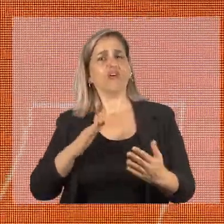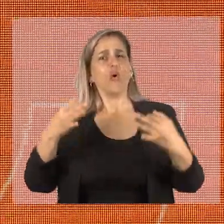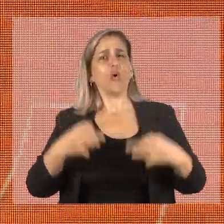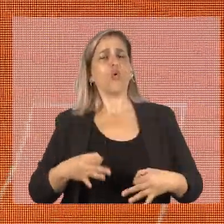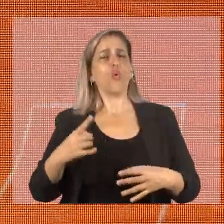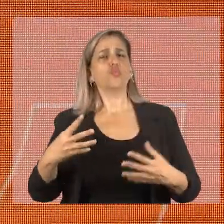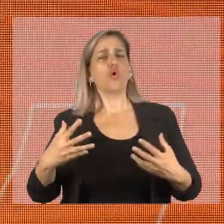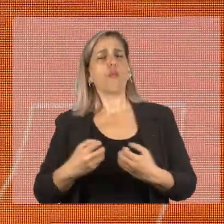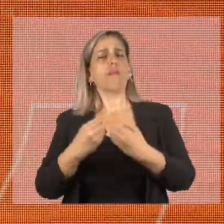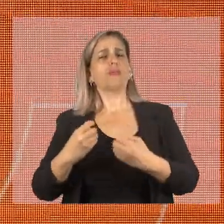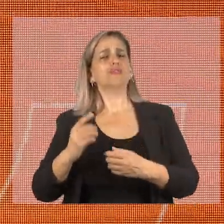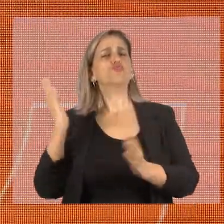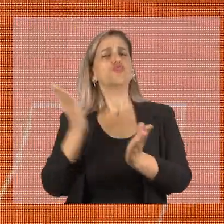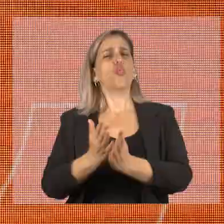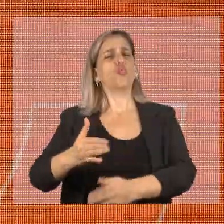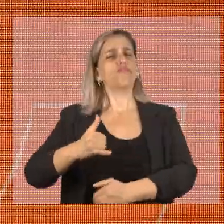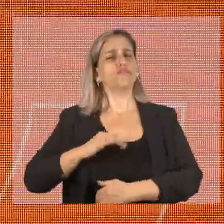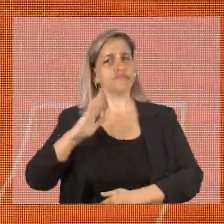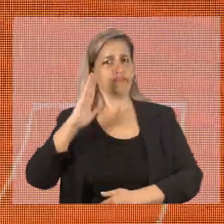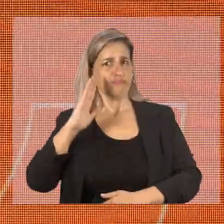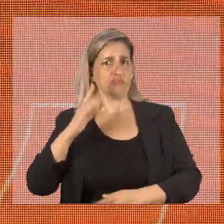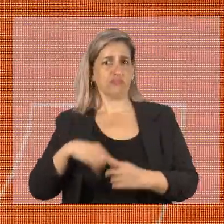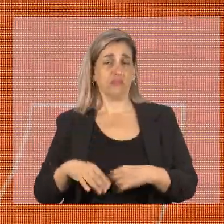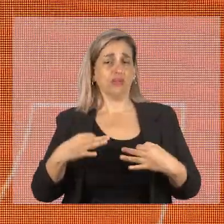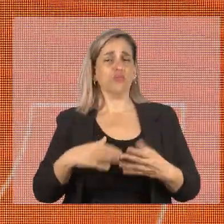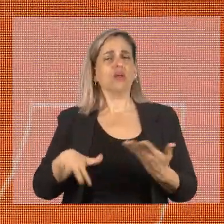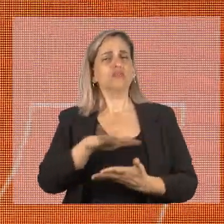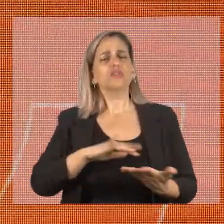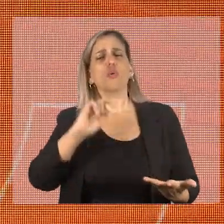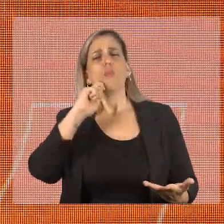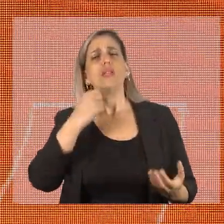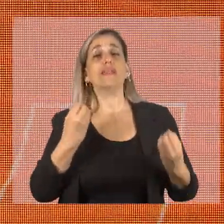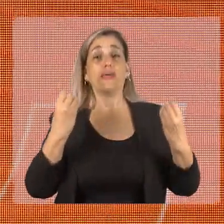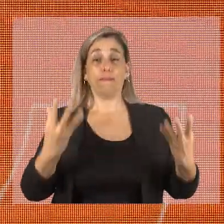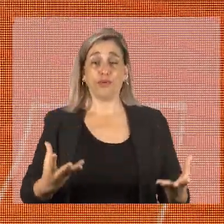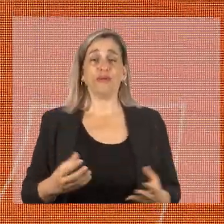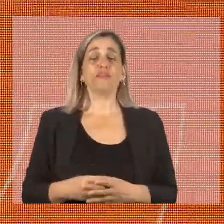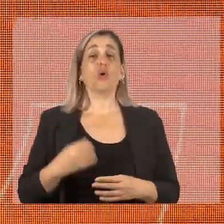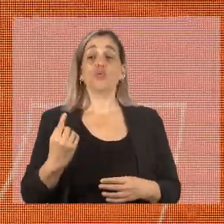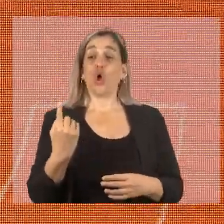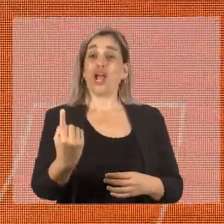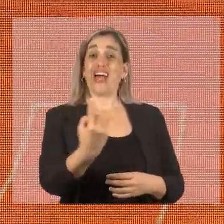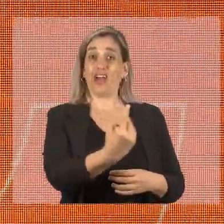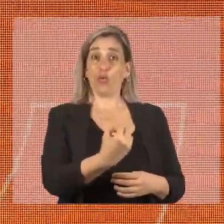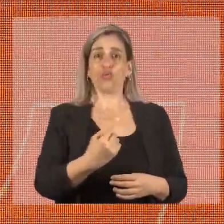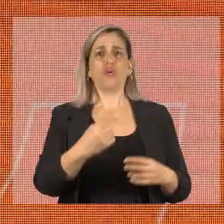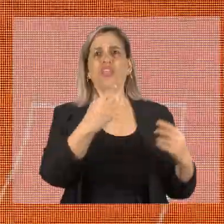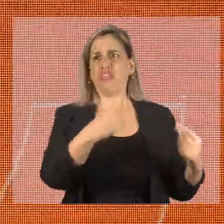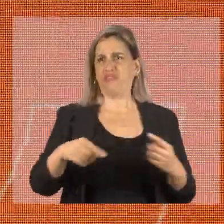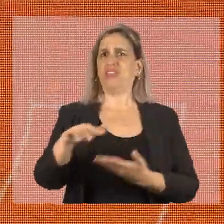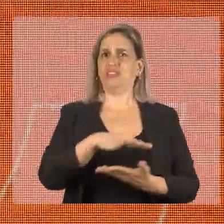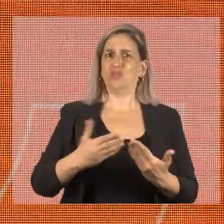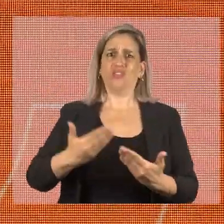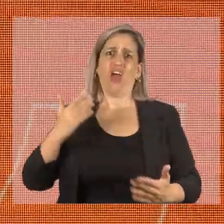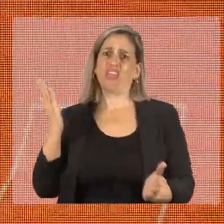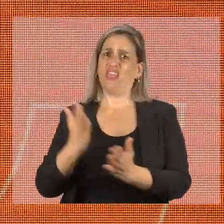se cumplía la conmemoración del golpe de Estado. Que aparte pasó una cosa muy linda. Cada uno estuvo en lugares